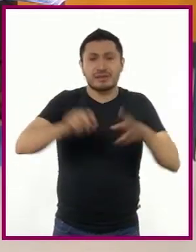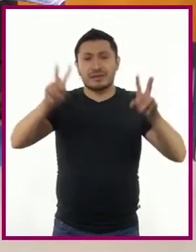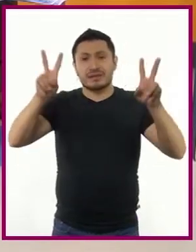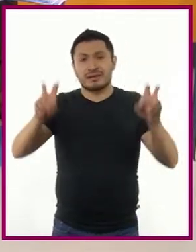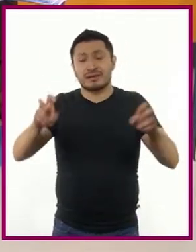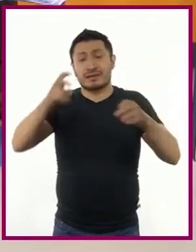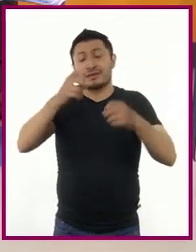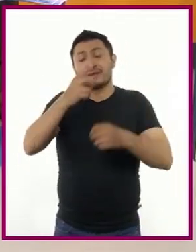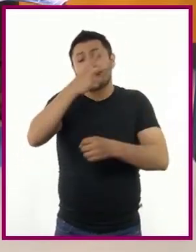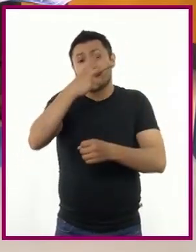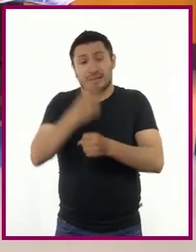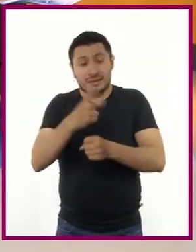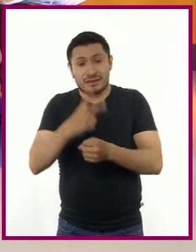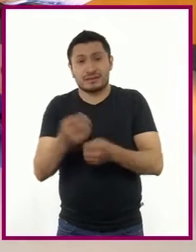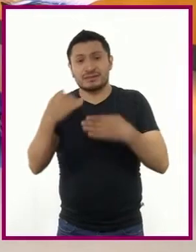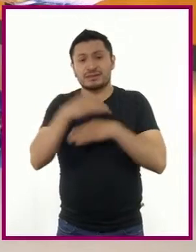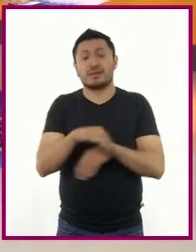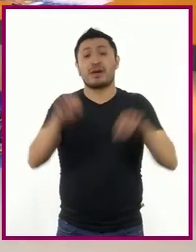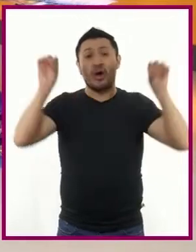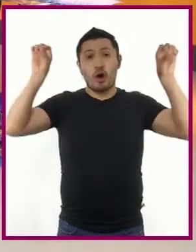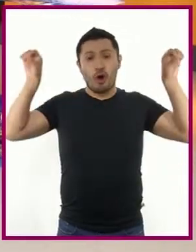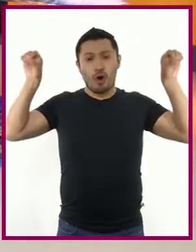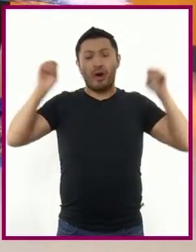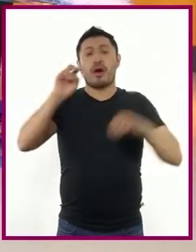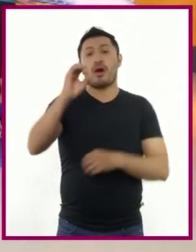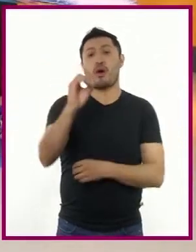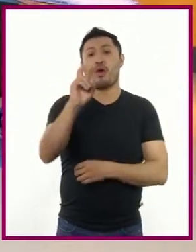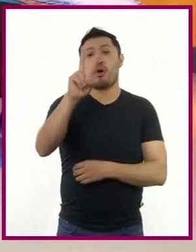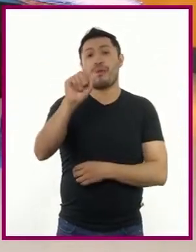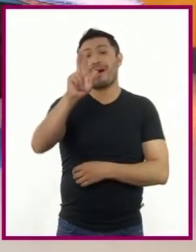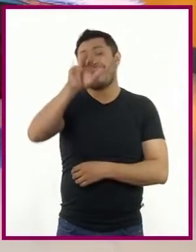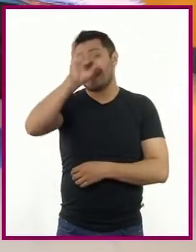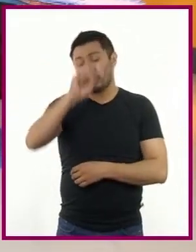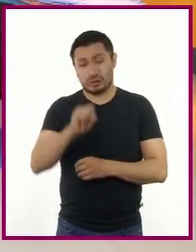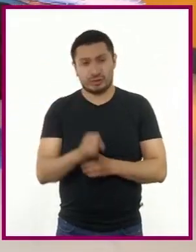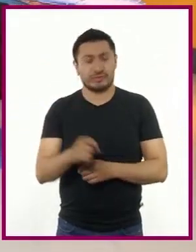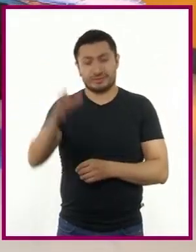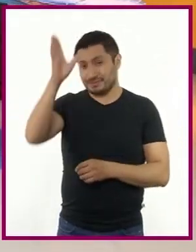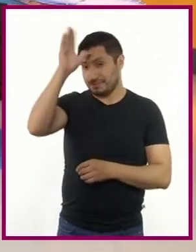con su imagen, los ovarios? De acuerdo, maestro.